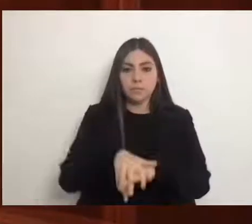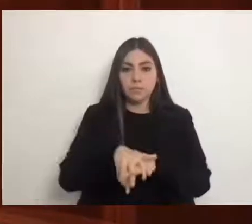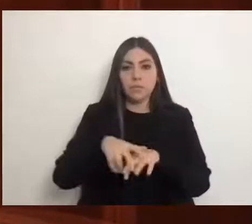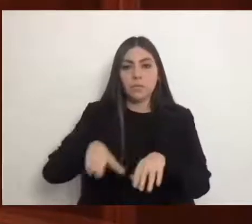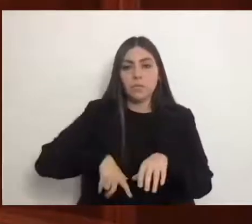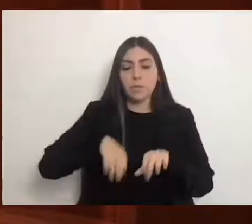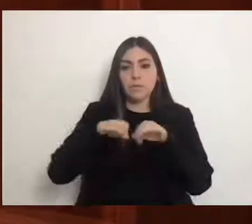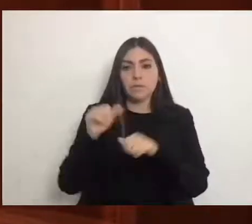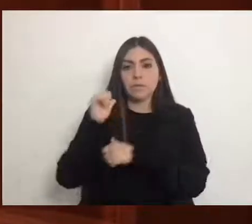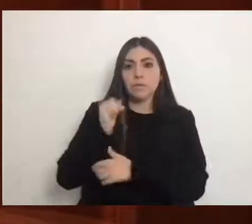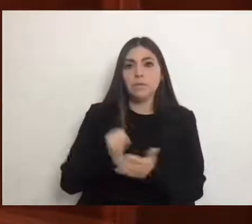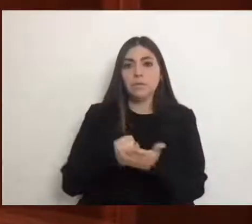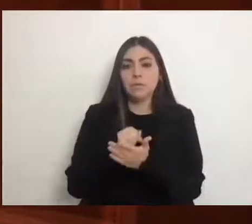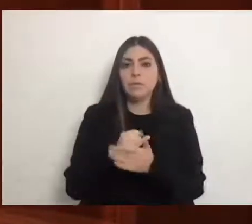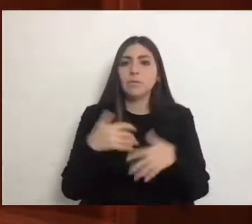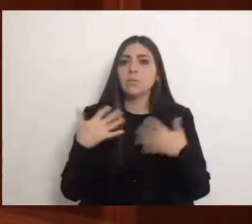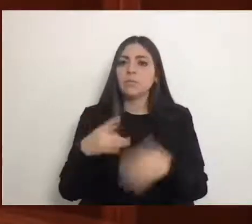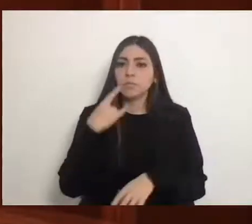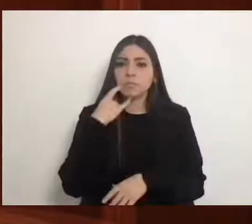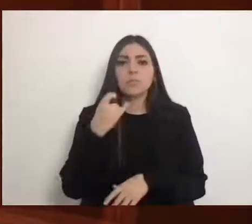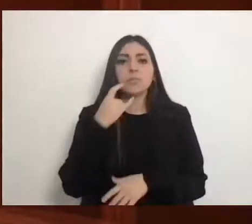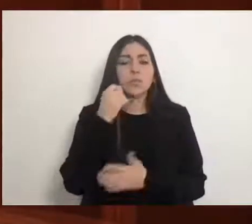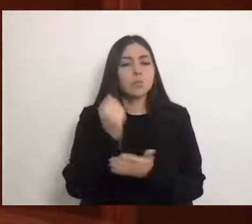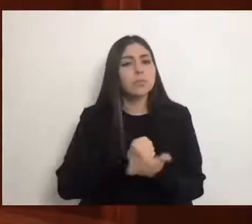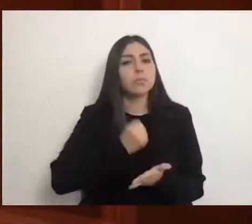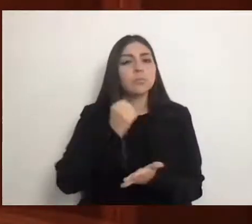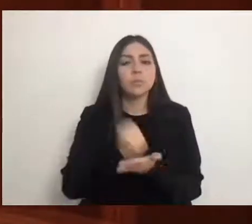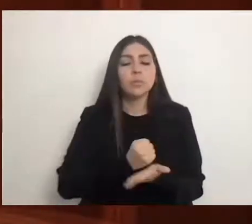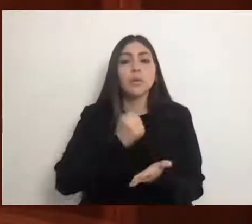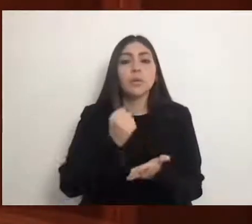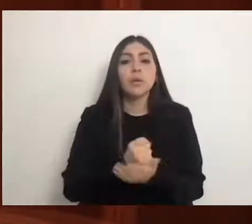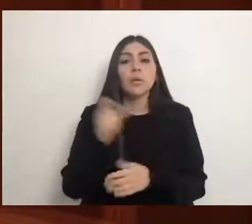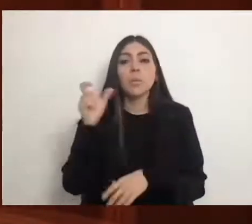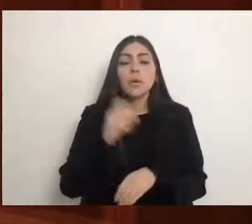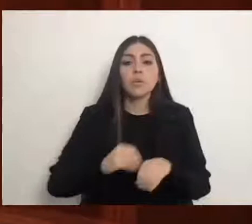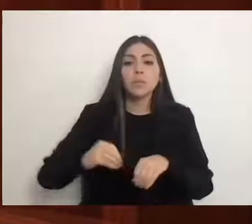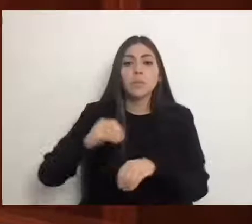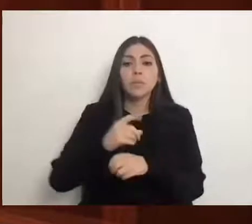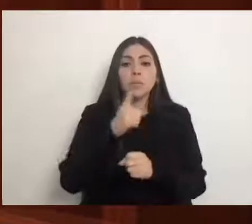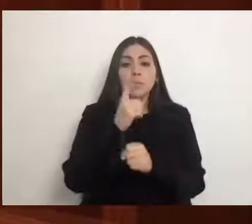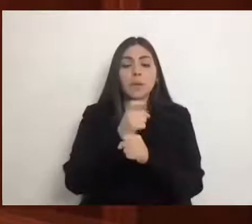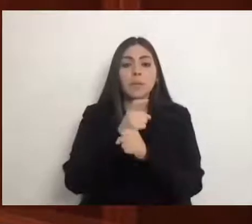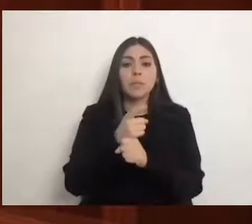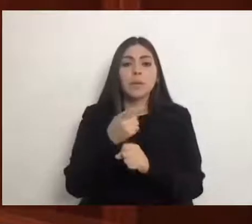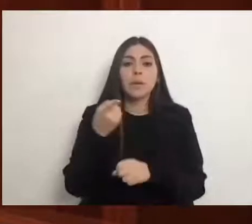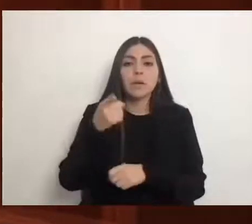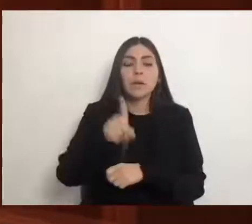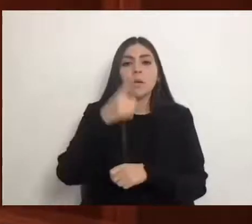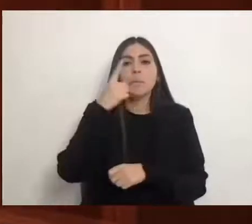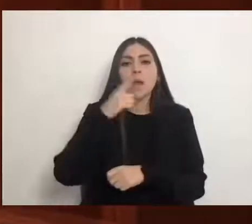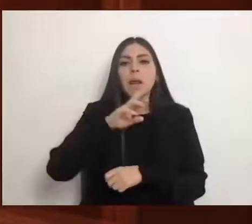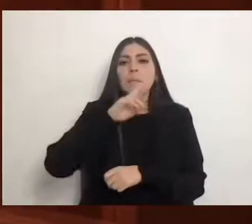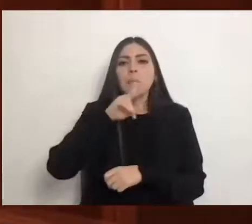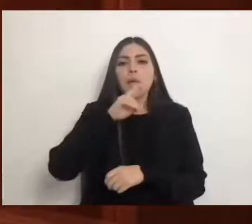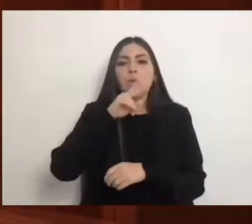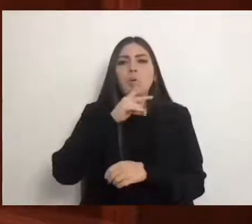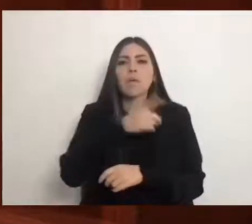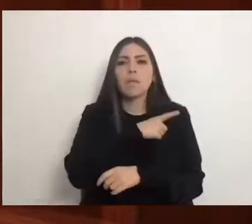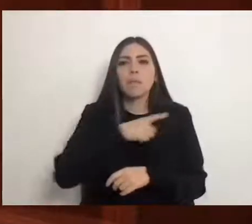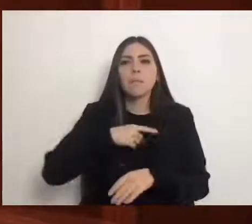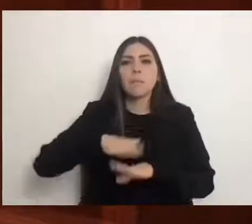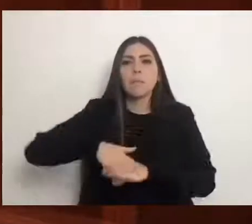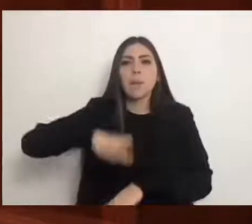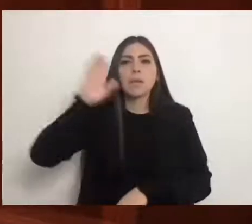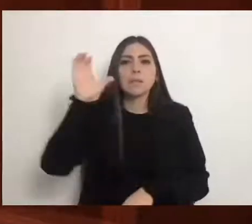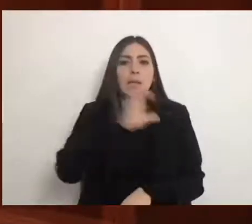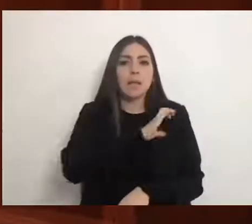lucha ardua y sinuosa, a partir de la primera medida de acción afirmativa para mejorar la distribución de candidaturas a favor de